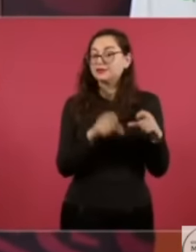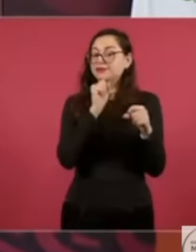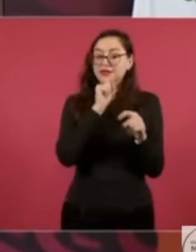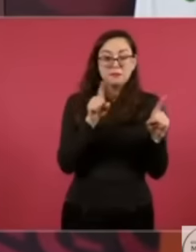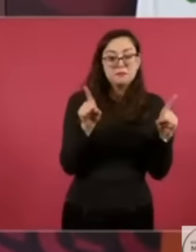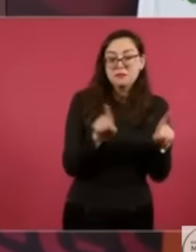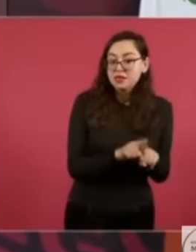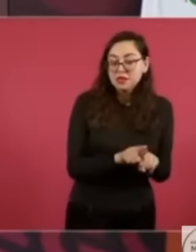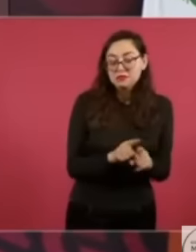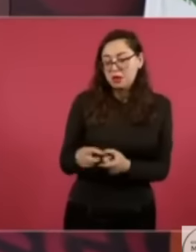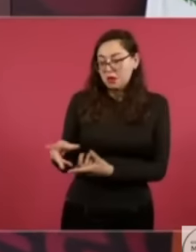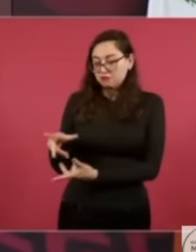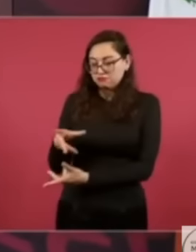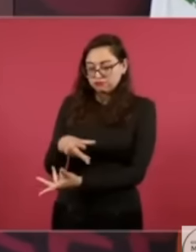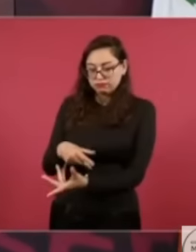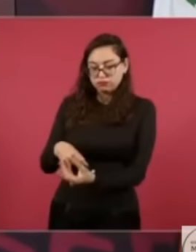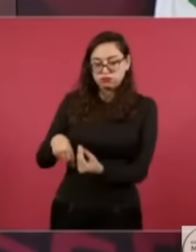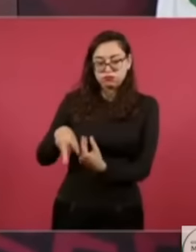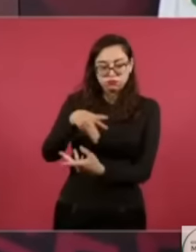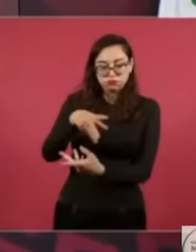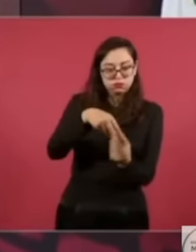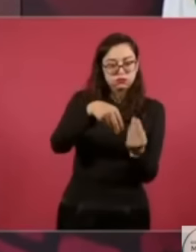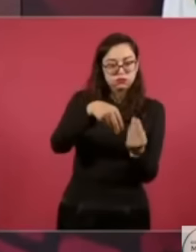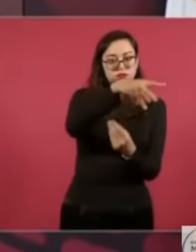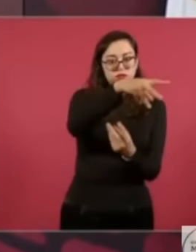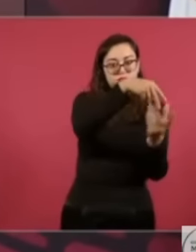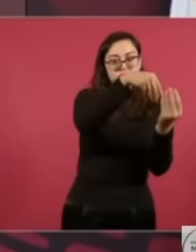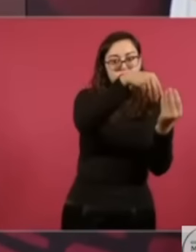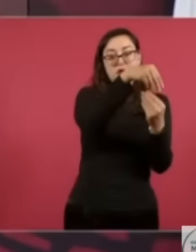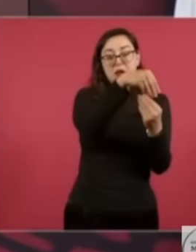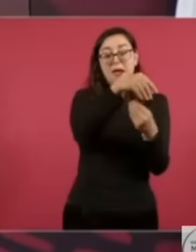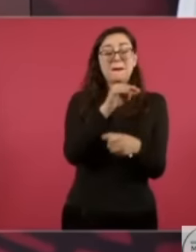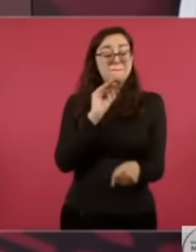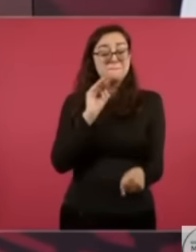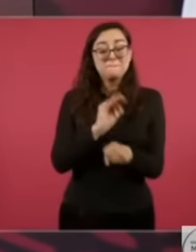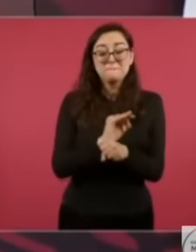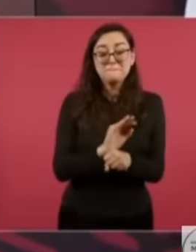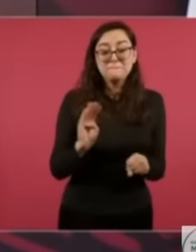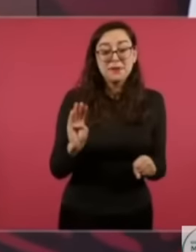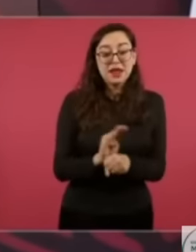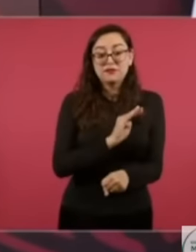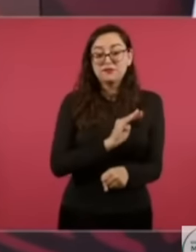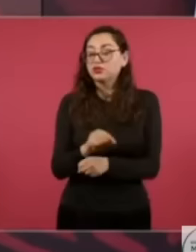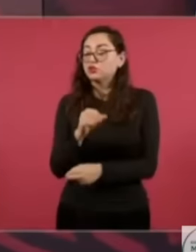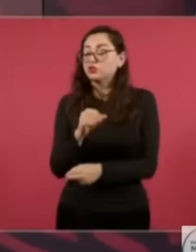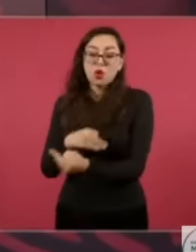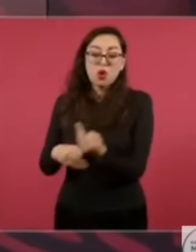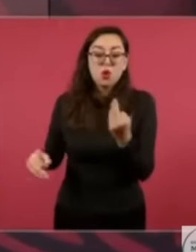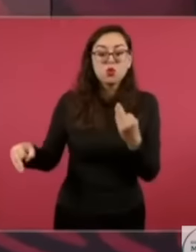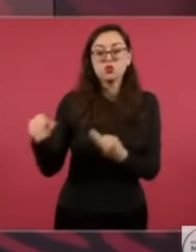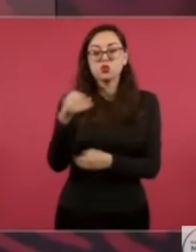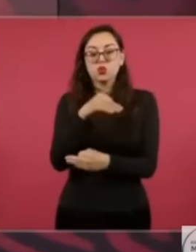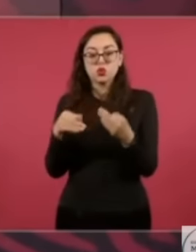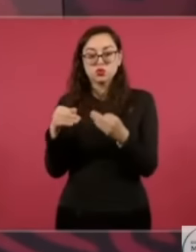con este modelo de no permitir la corrupción. Claro, hay que